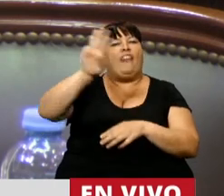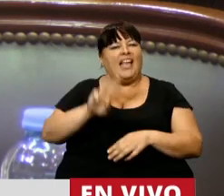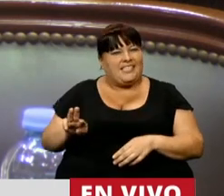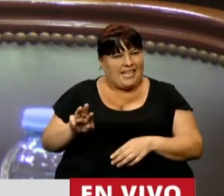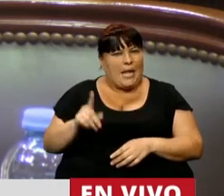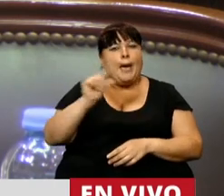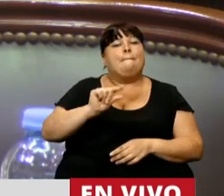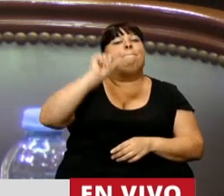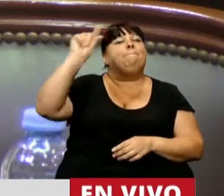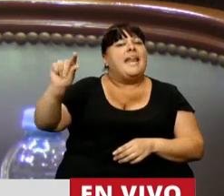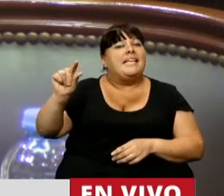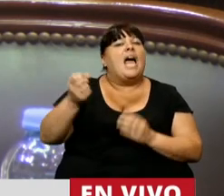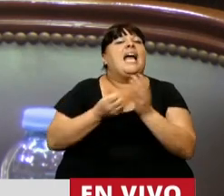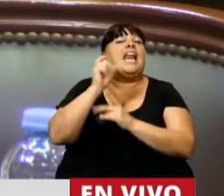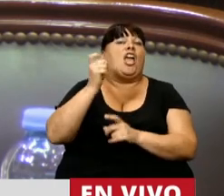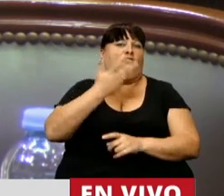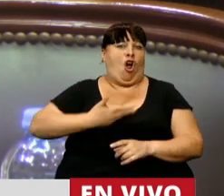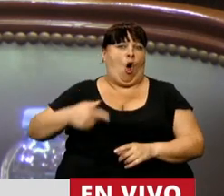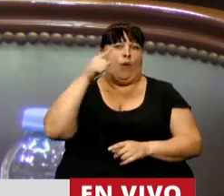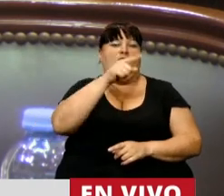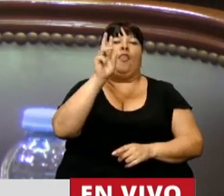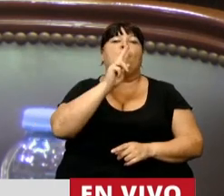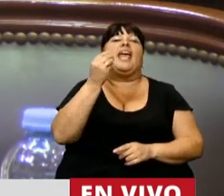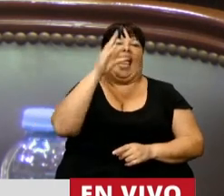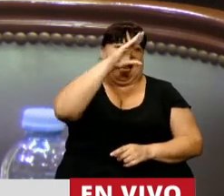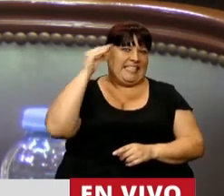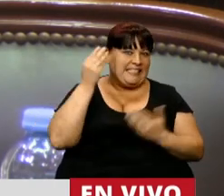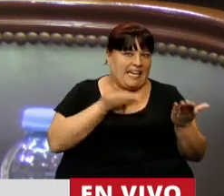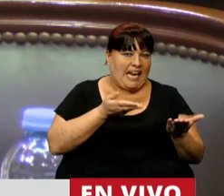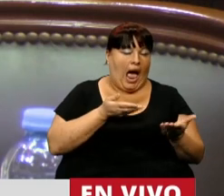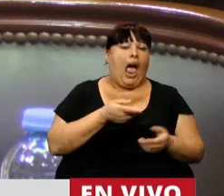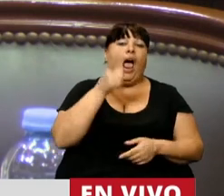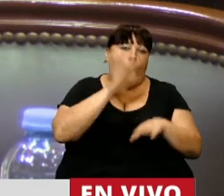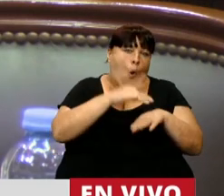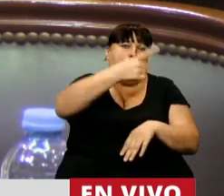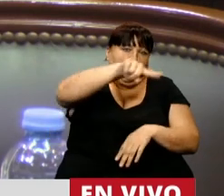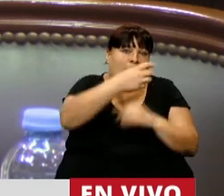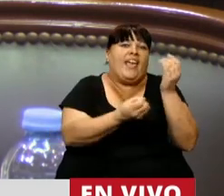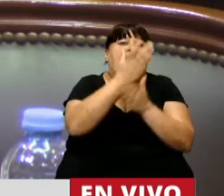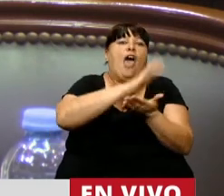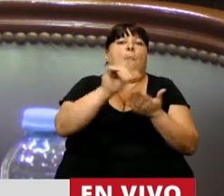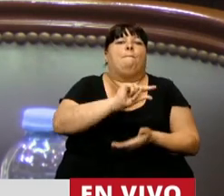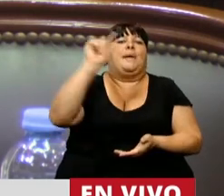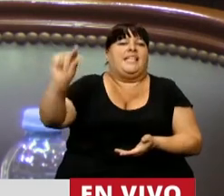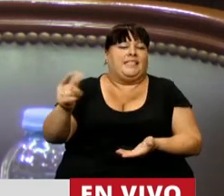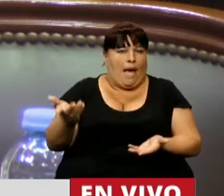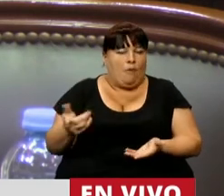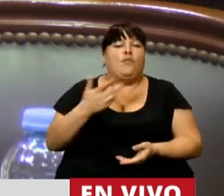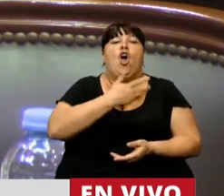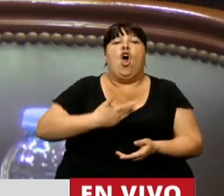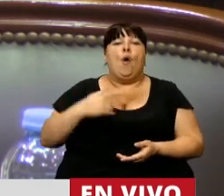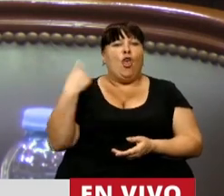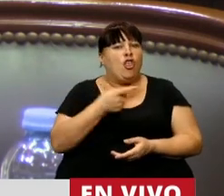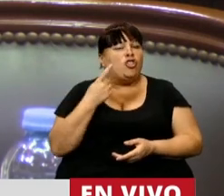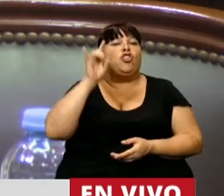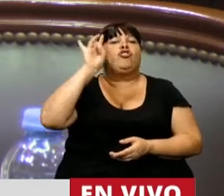créditos fueron creados por el gobierno de la señora Cristina. Entonces son ustedes los que crearon el crédito. El gobierno